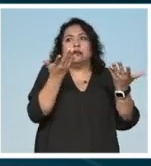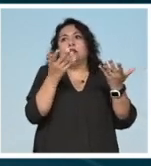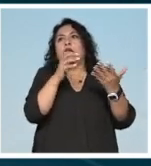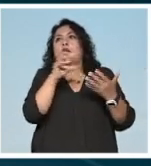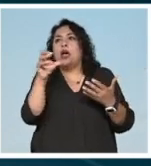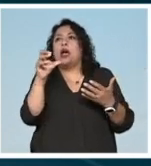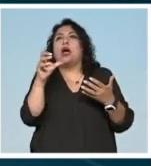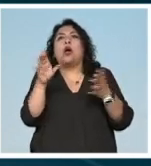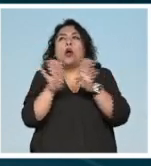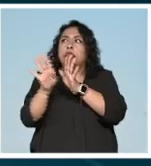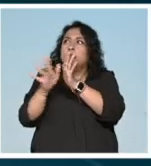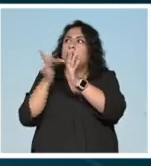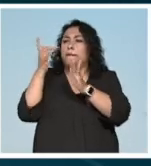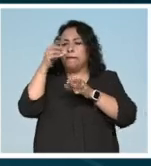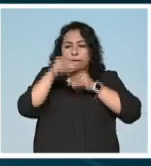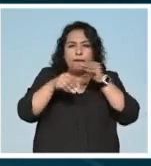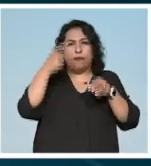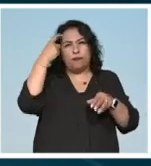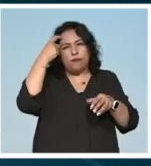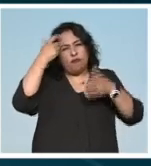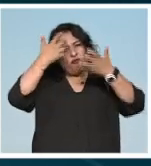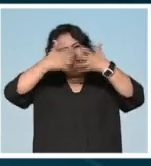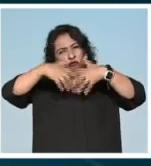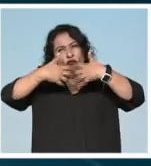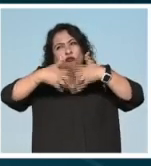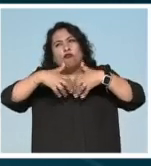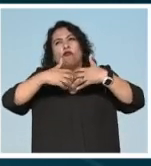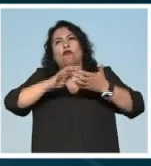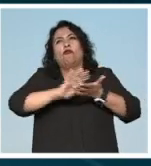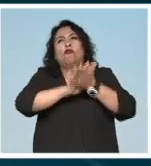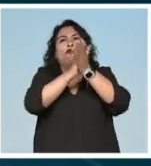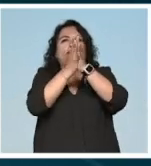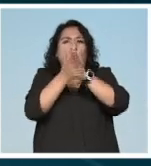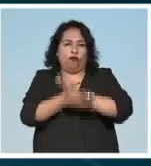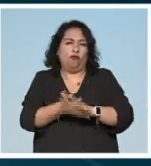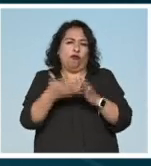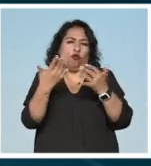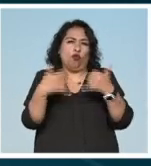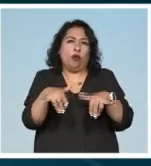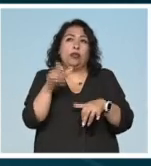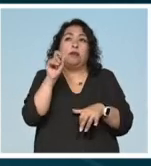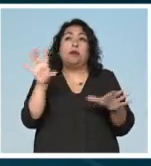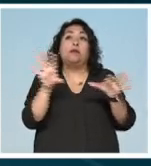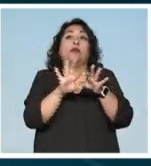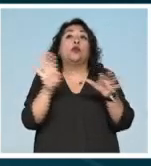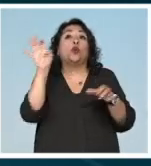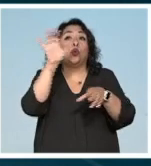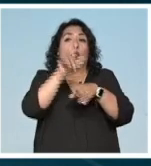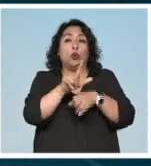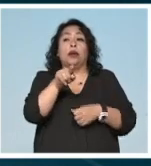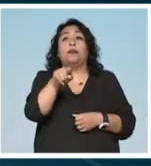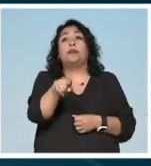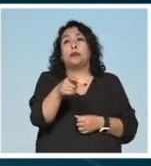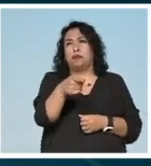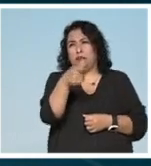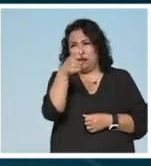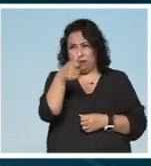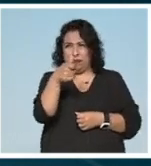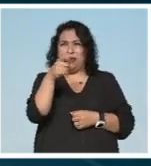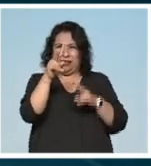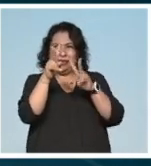de los cuales se hacen, la parte cognitiva, evolutiva en la que han intervenido y su relación con la cultura. De hecho, la primera